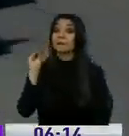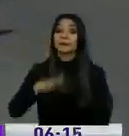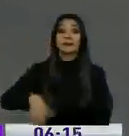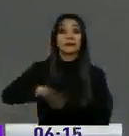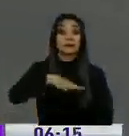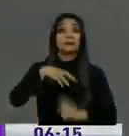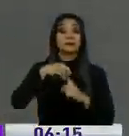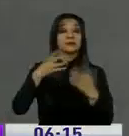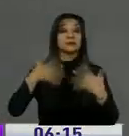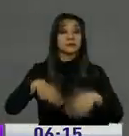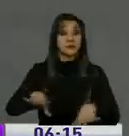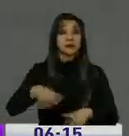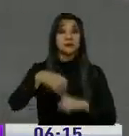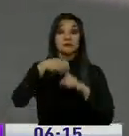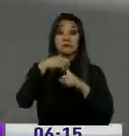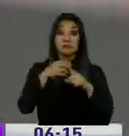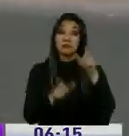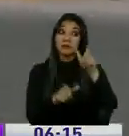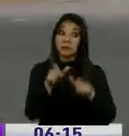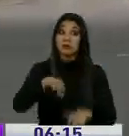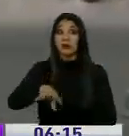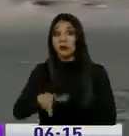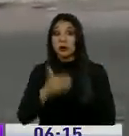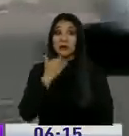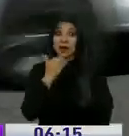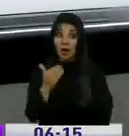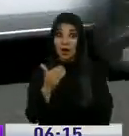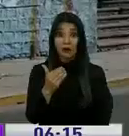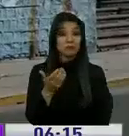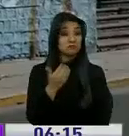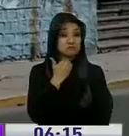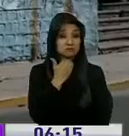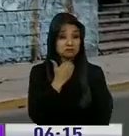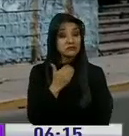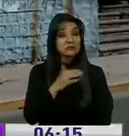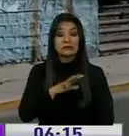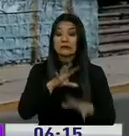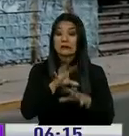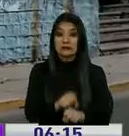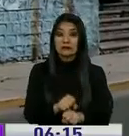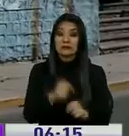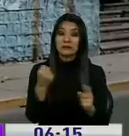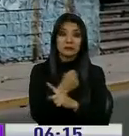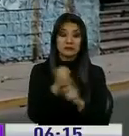aire, por San Antonio los malos vecinos no son bienvenidos. En Quito informó Iván Casamen.